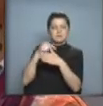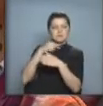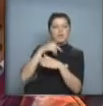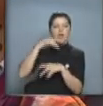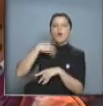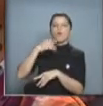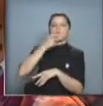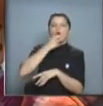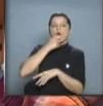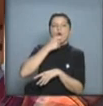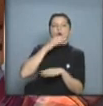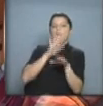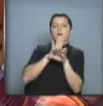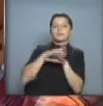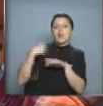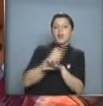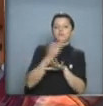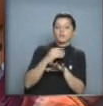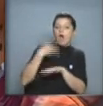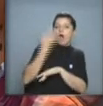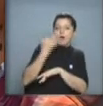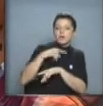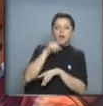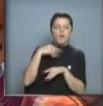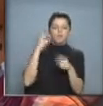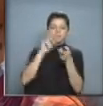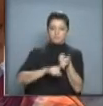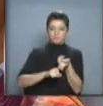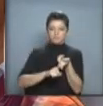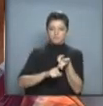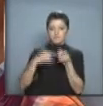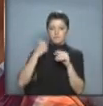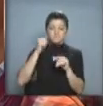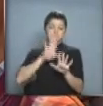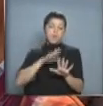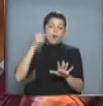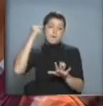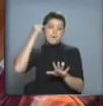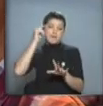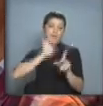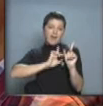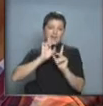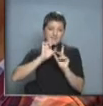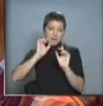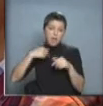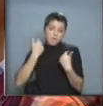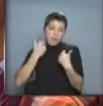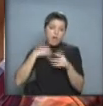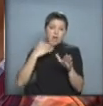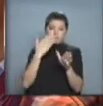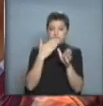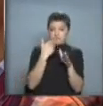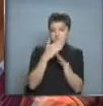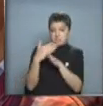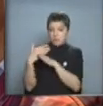que por eso mismo lo hacen y sino que capaz que no lo harían. Pero yo creo que también puede llegar a haber una relación sin